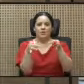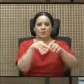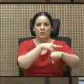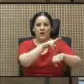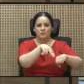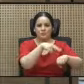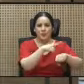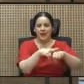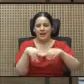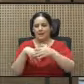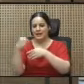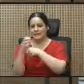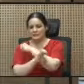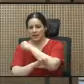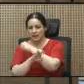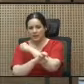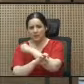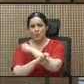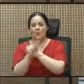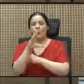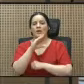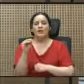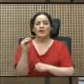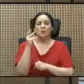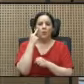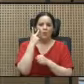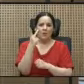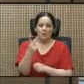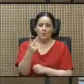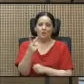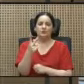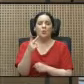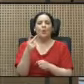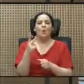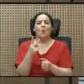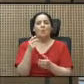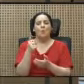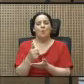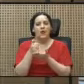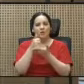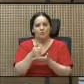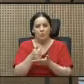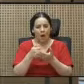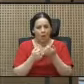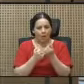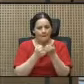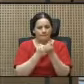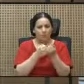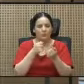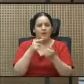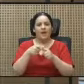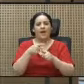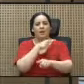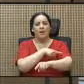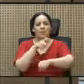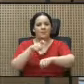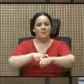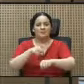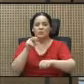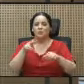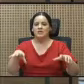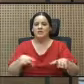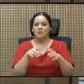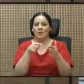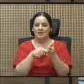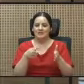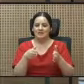este panorama, no vemos una intervención en el corto plazo, si no se actúa sobre vías de tal magnitud. ¿Cómo puedo